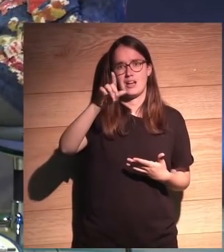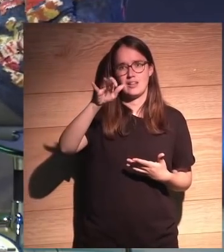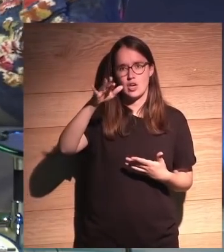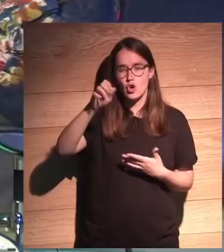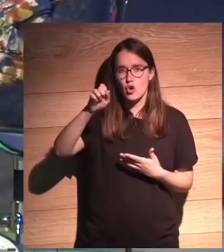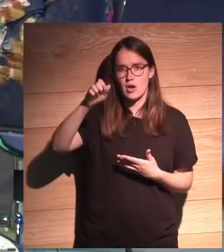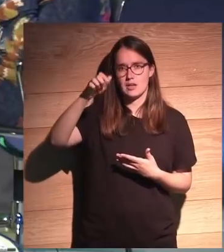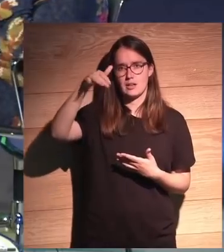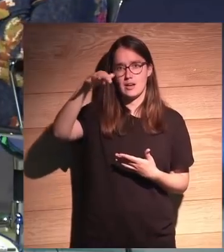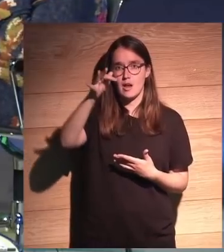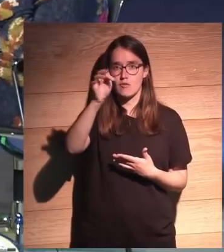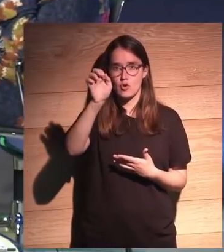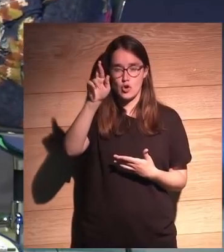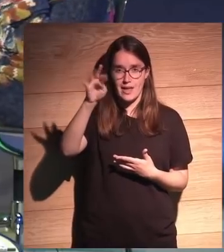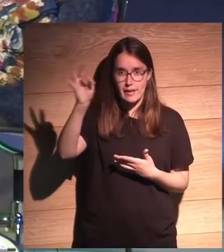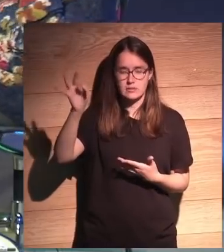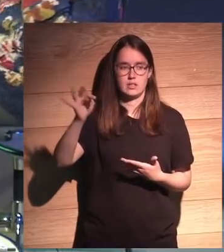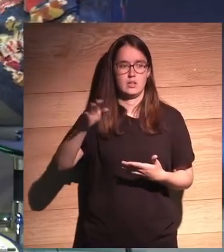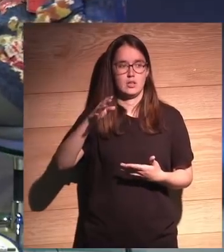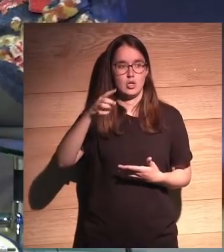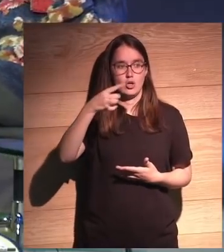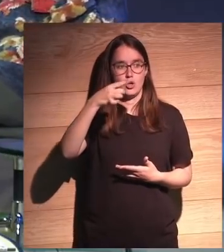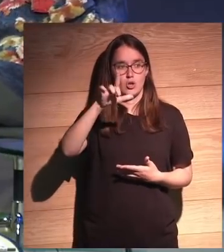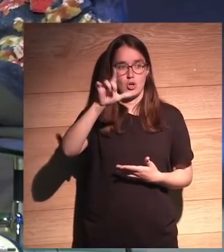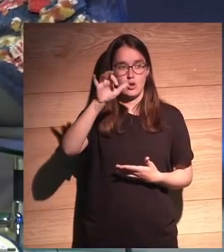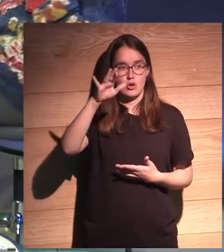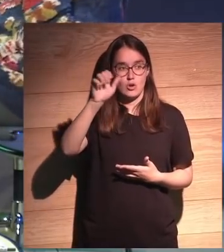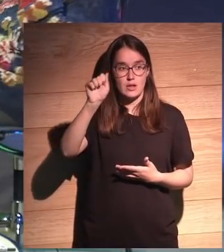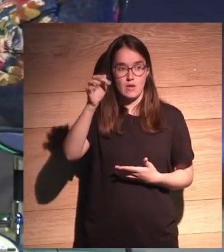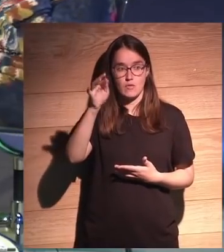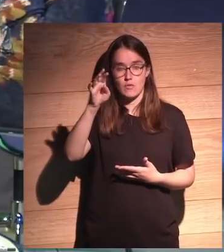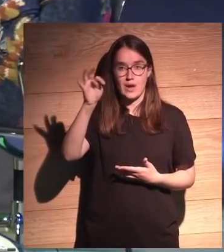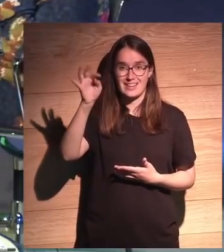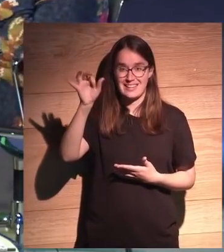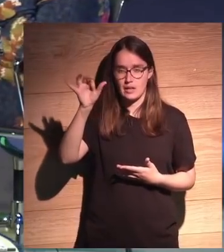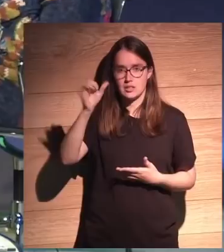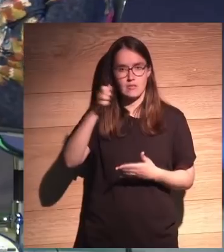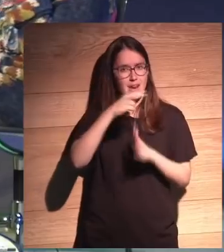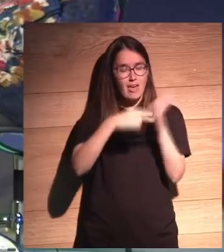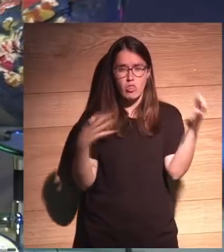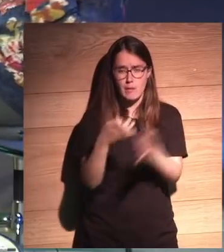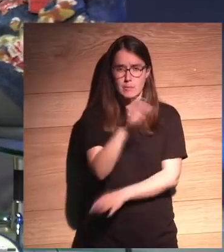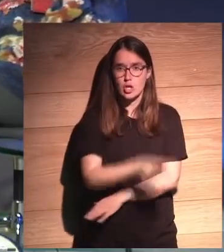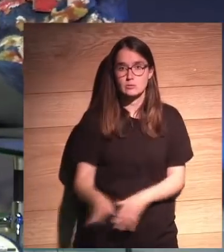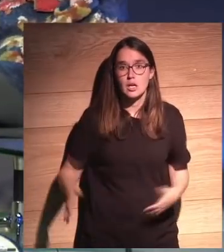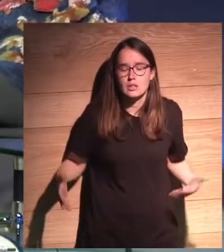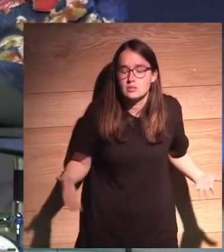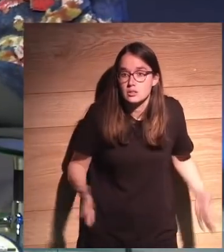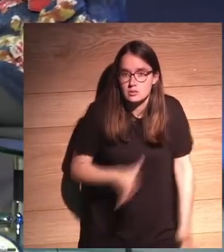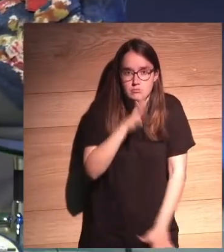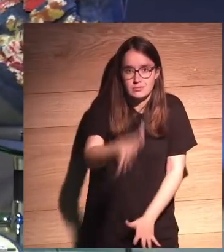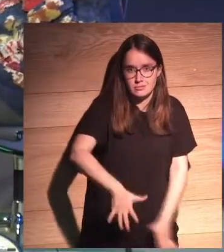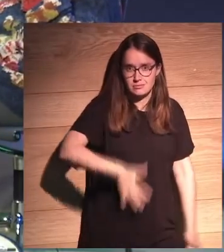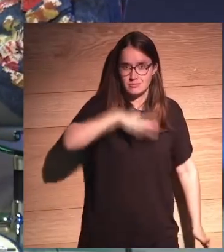Carmen Laforet, Gloria Fuertes la deben de leer, pero más bien los pequeños. Es que es